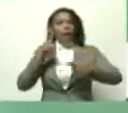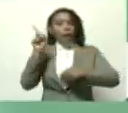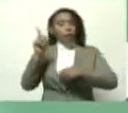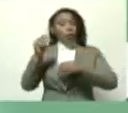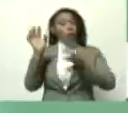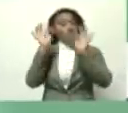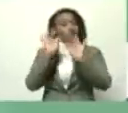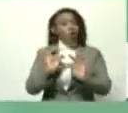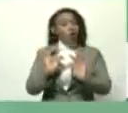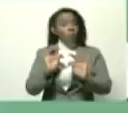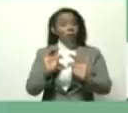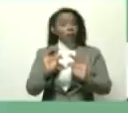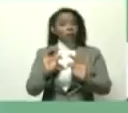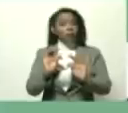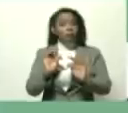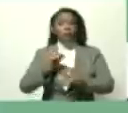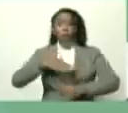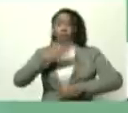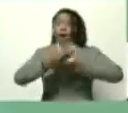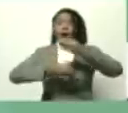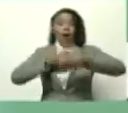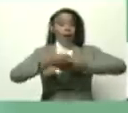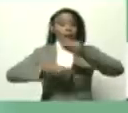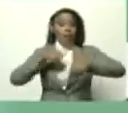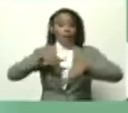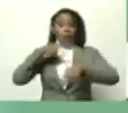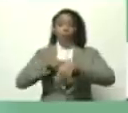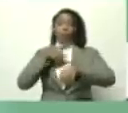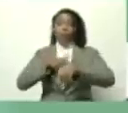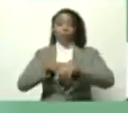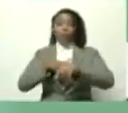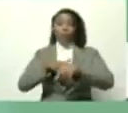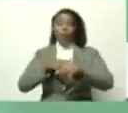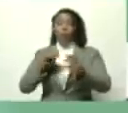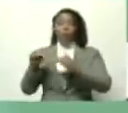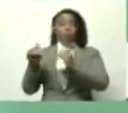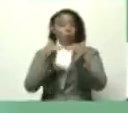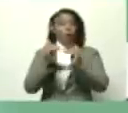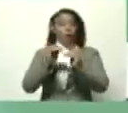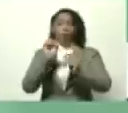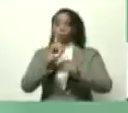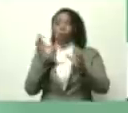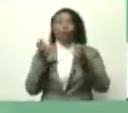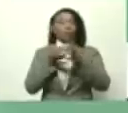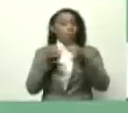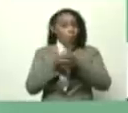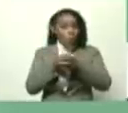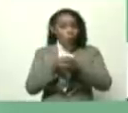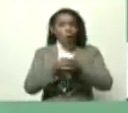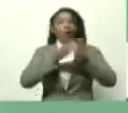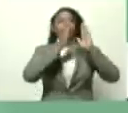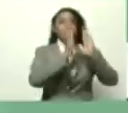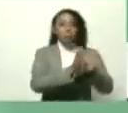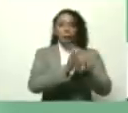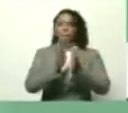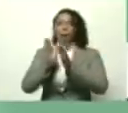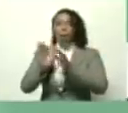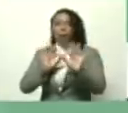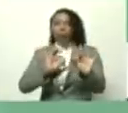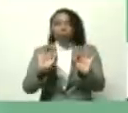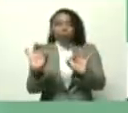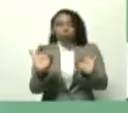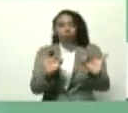alguno pueden considerarse en estos momentos como AMPA común. No, eran grupos delincuenciales organizados que